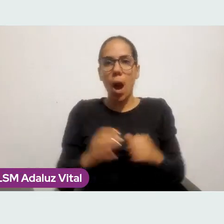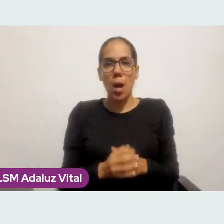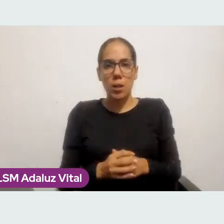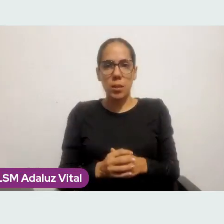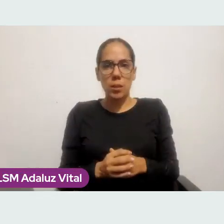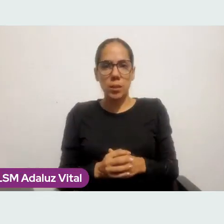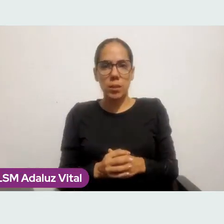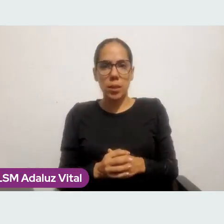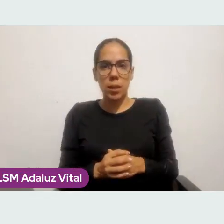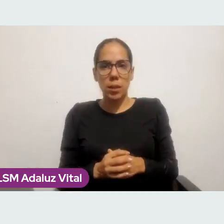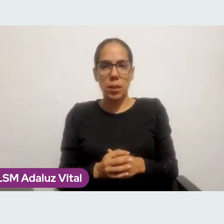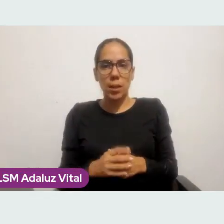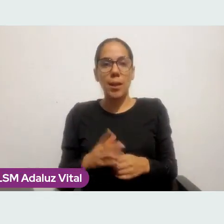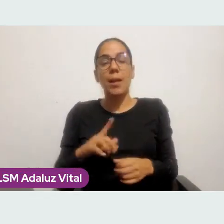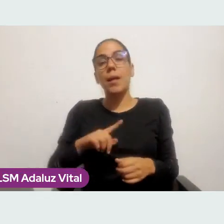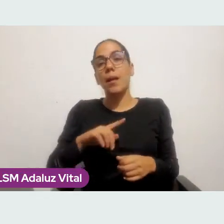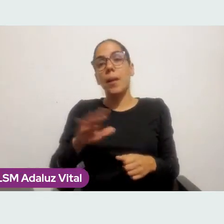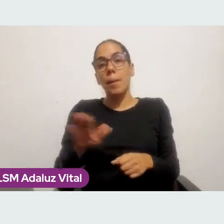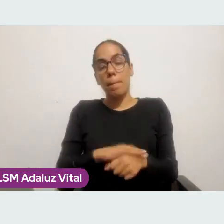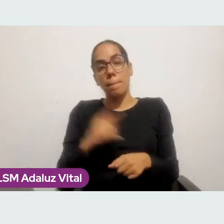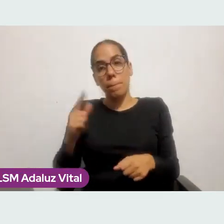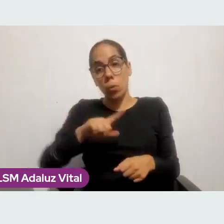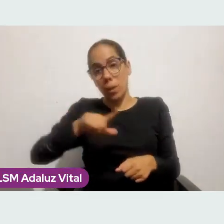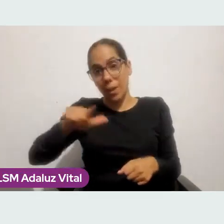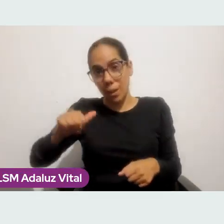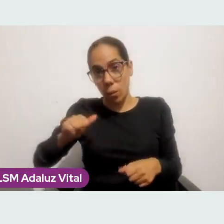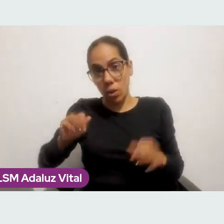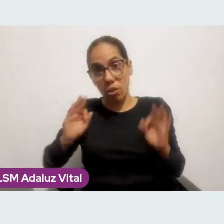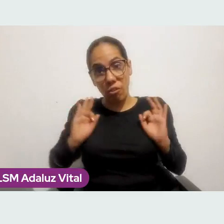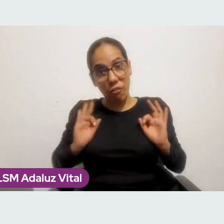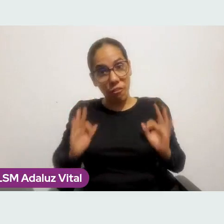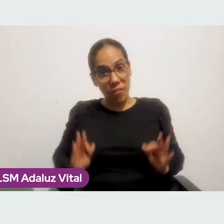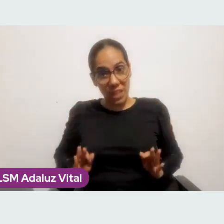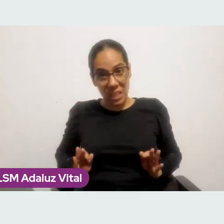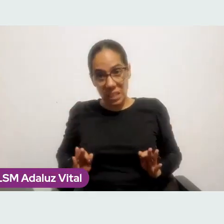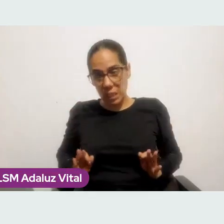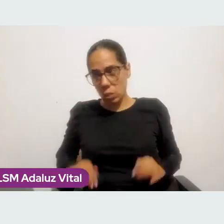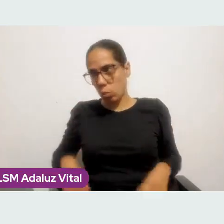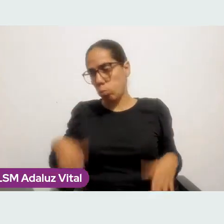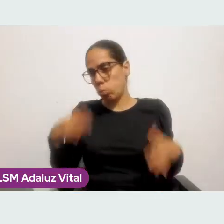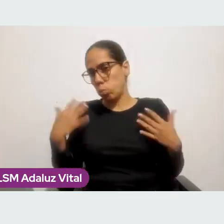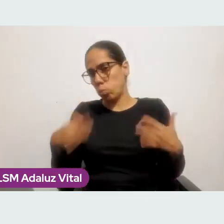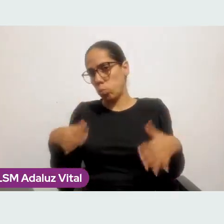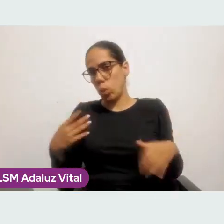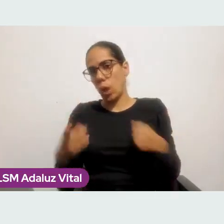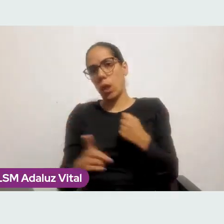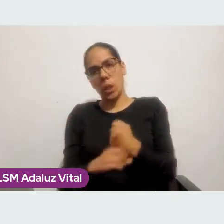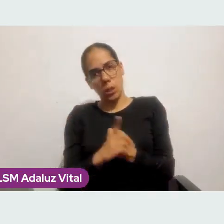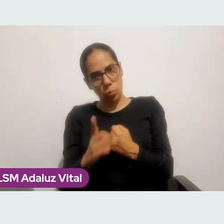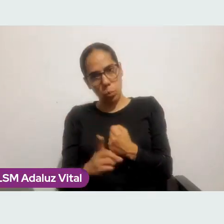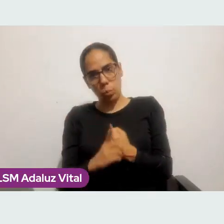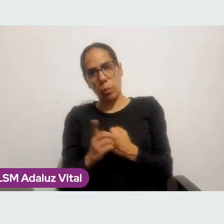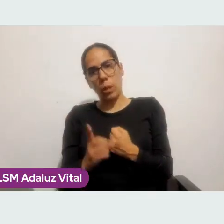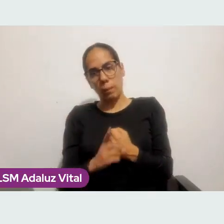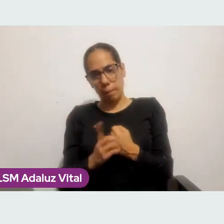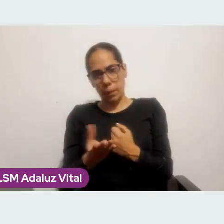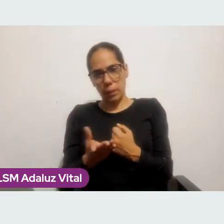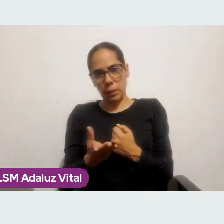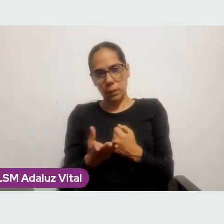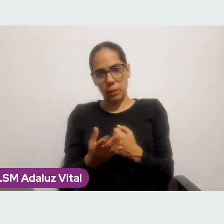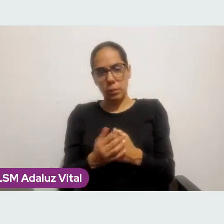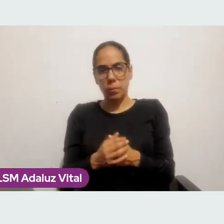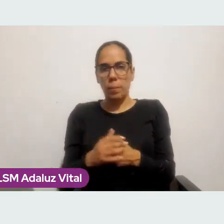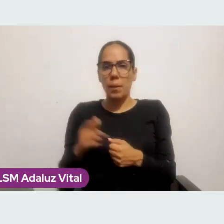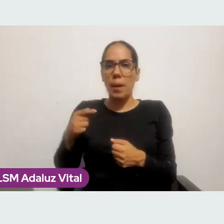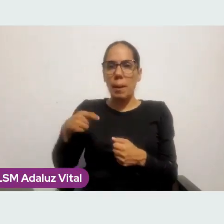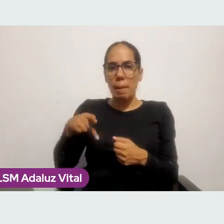supuesto, va a tener una consecuencia fisiológica, ¿no? Pero entonces, ¿dónde está